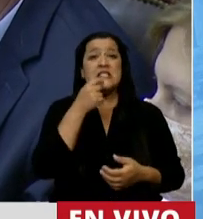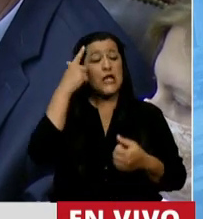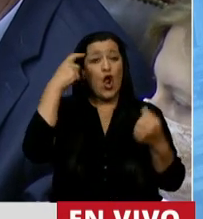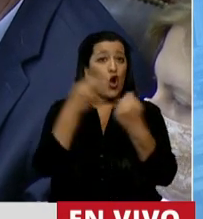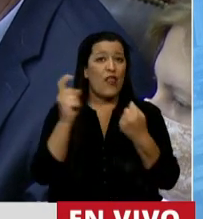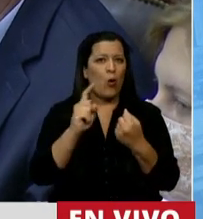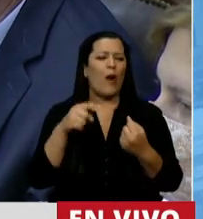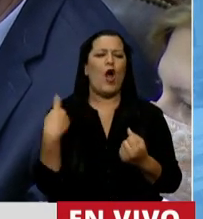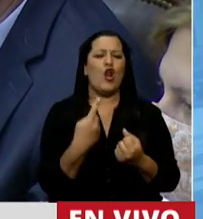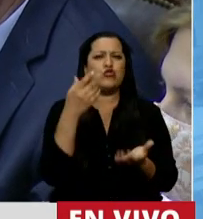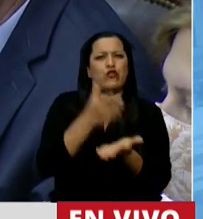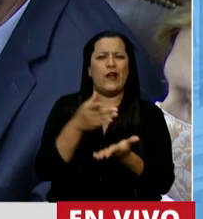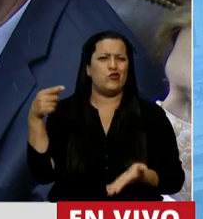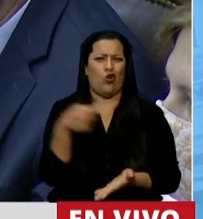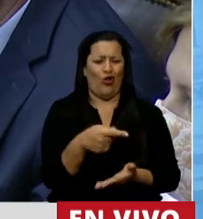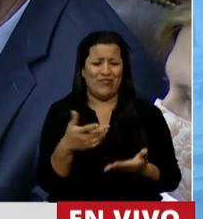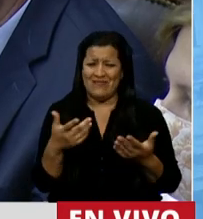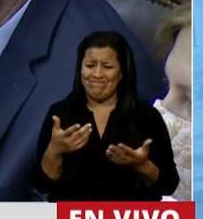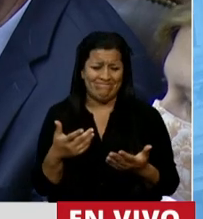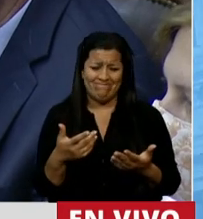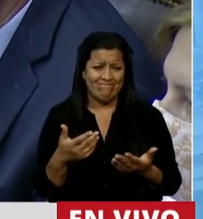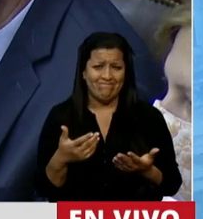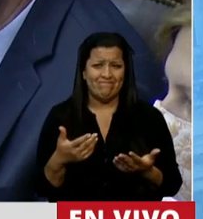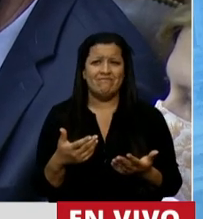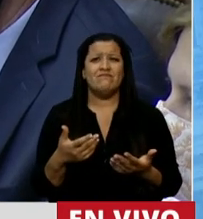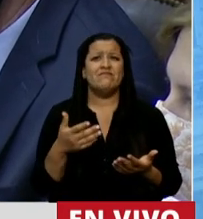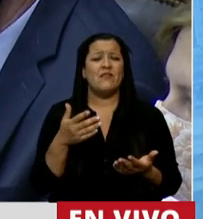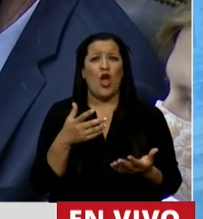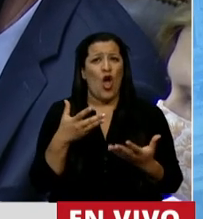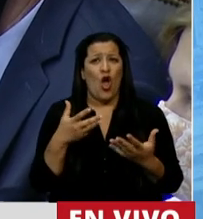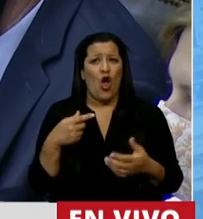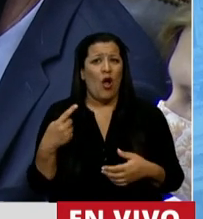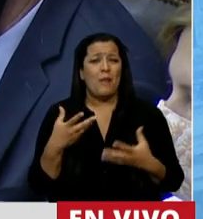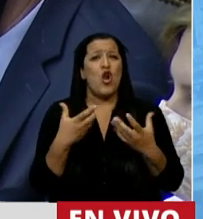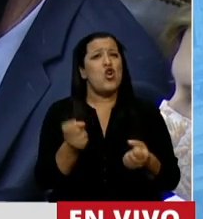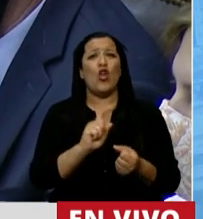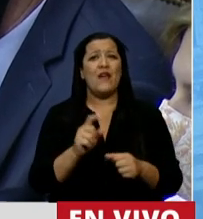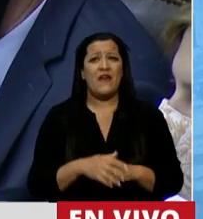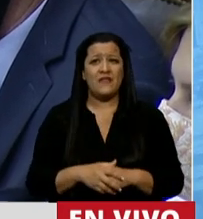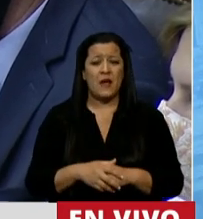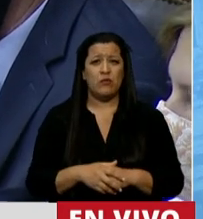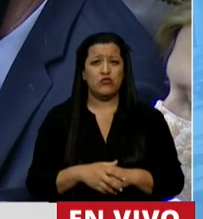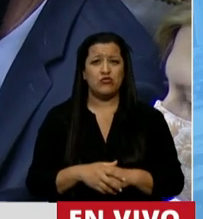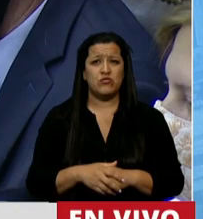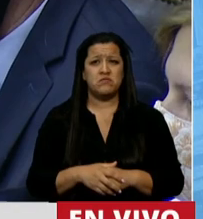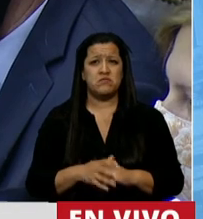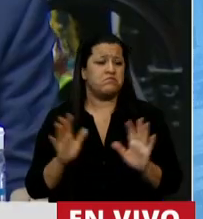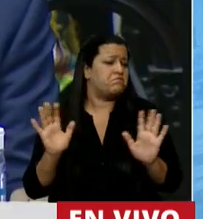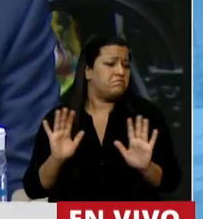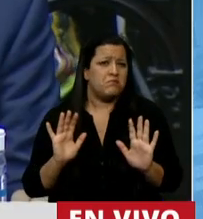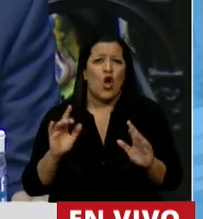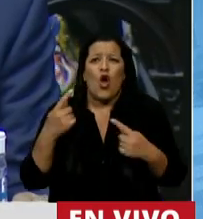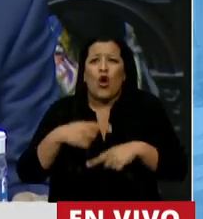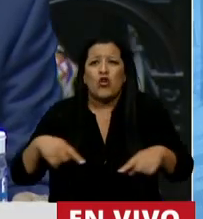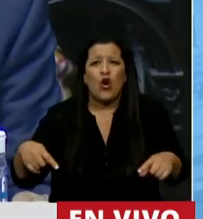normativa. Antiderechos porque no defendemos y no nos interpelamos a todos